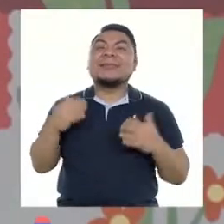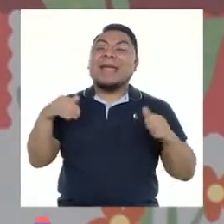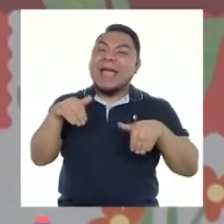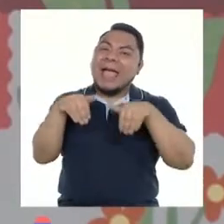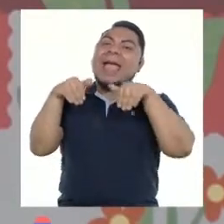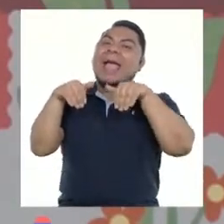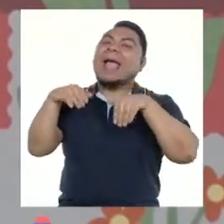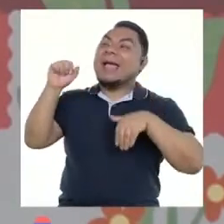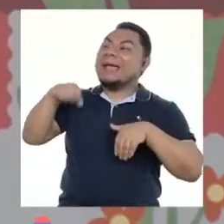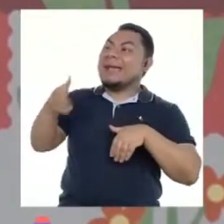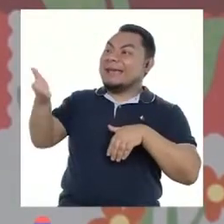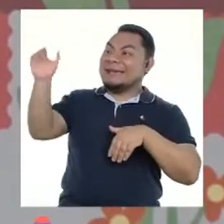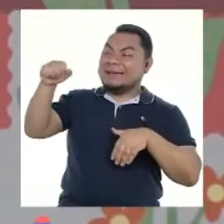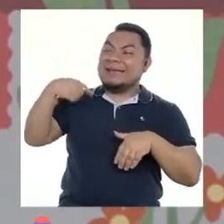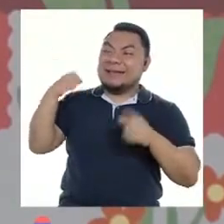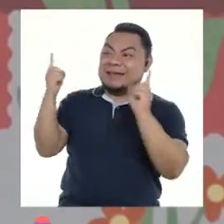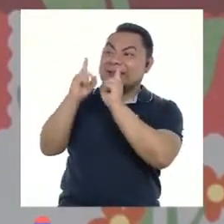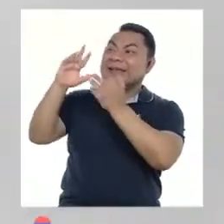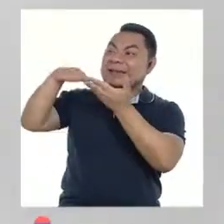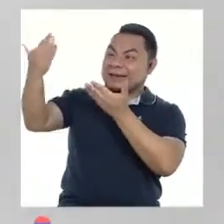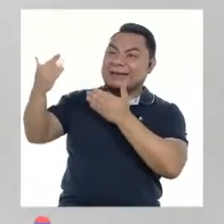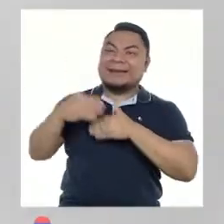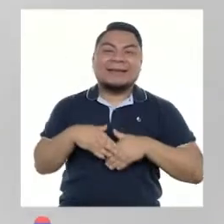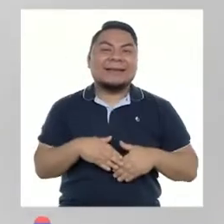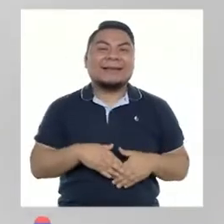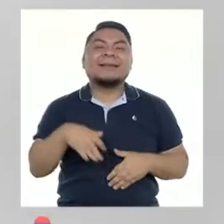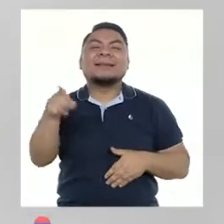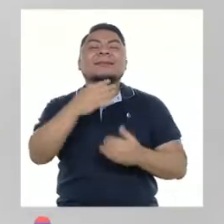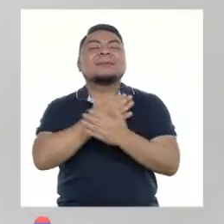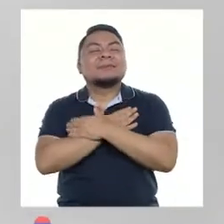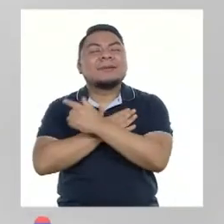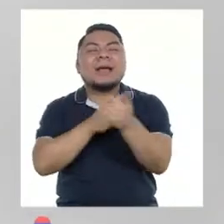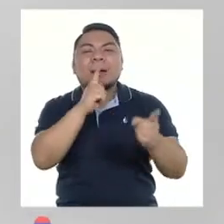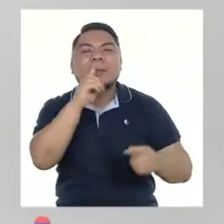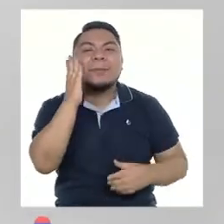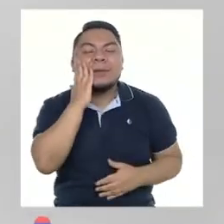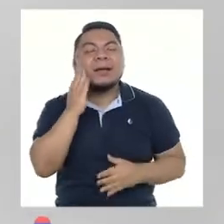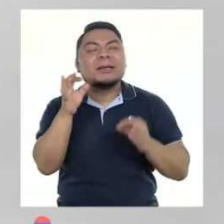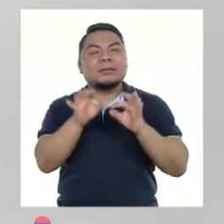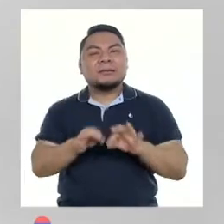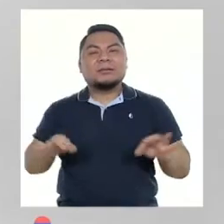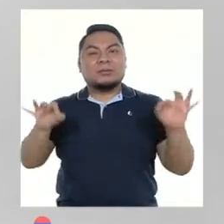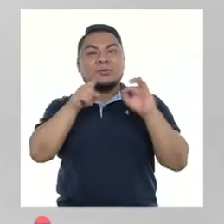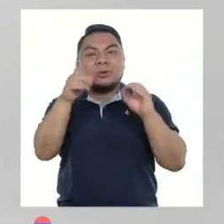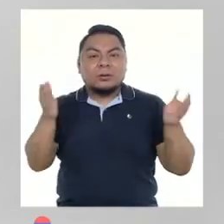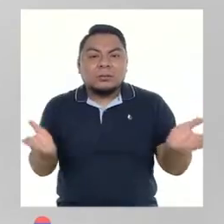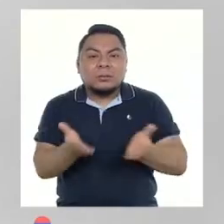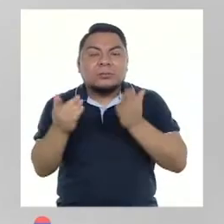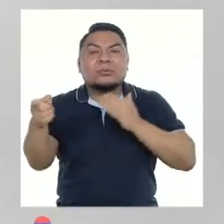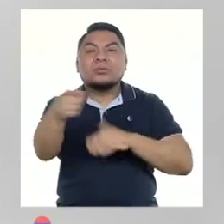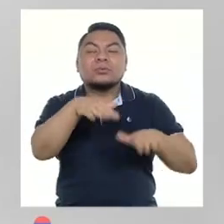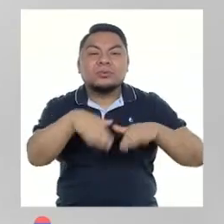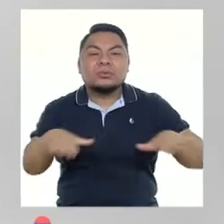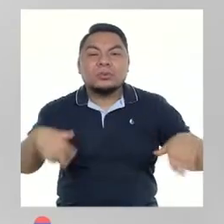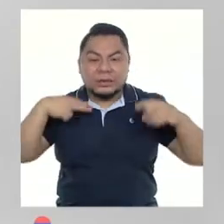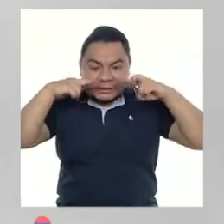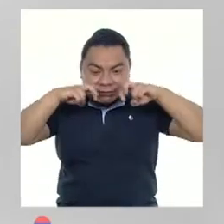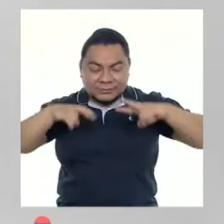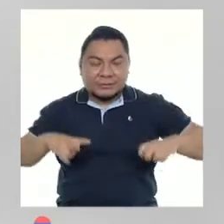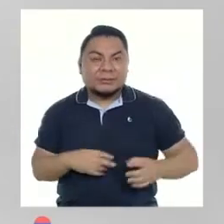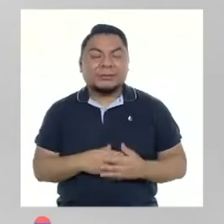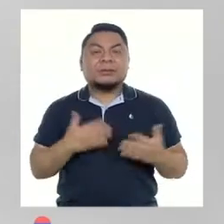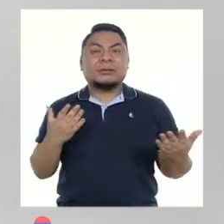¡Sí, vayan! ¡Nos vemos! Queridos papis y mamis, es importante promover en los niños la